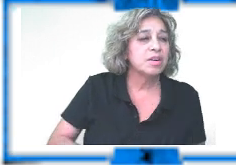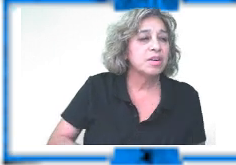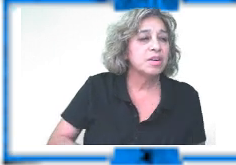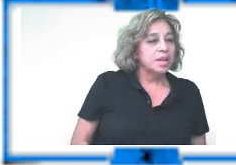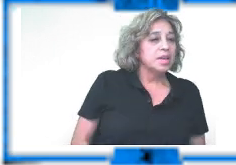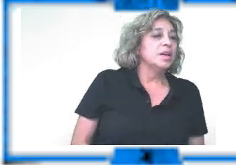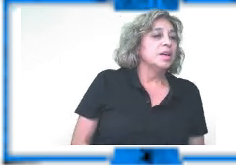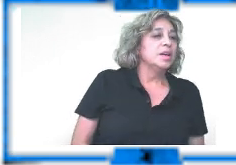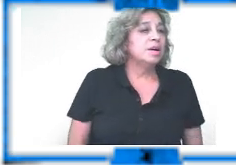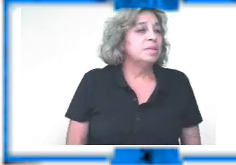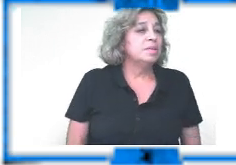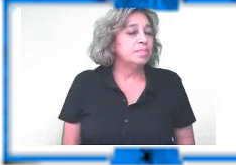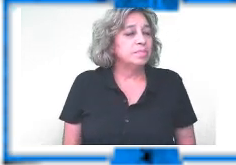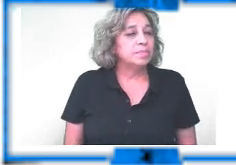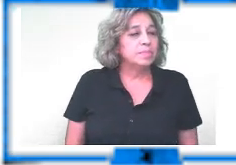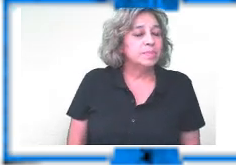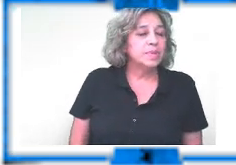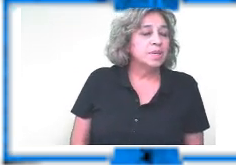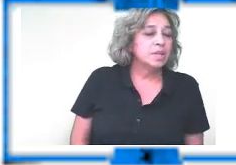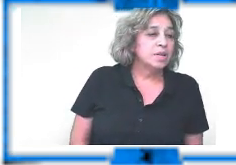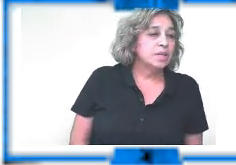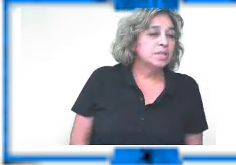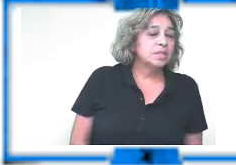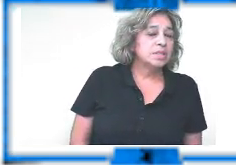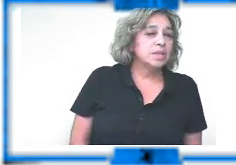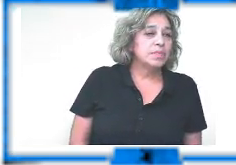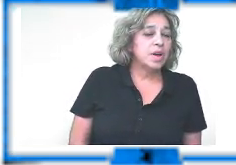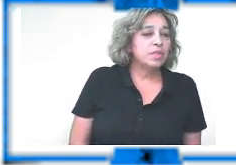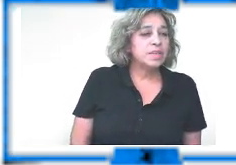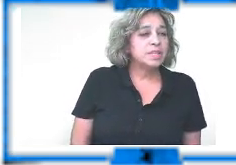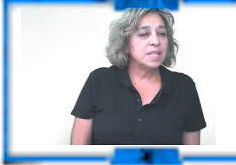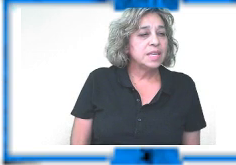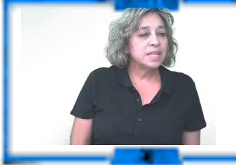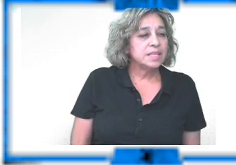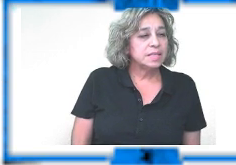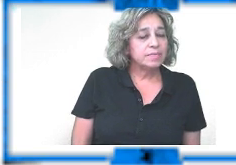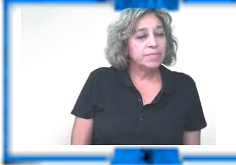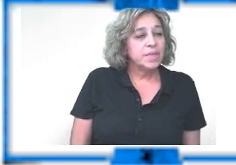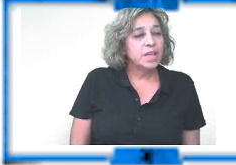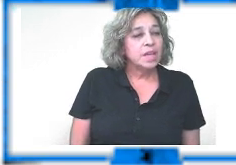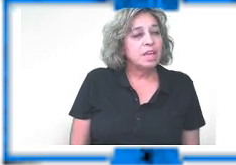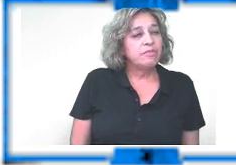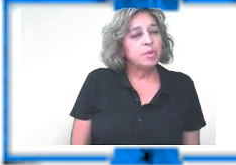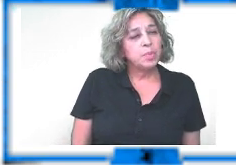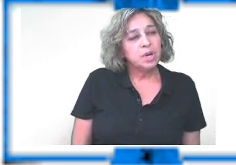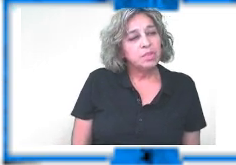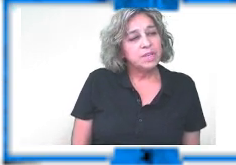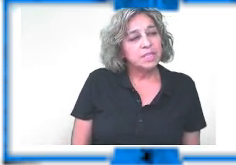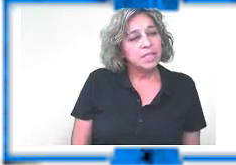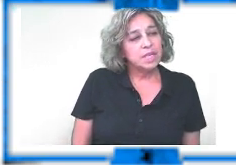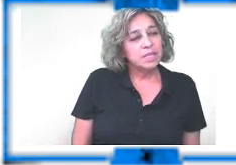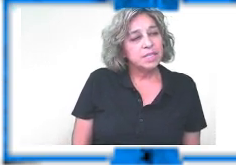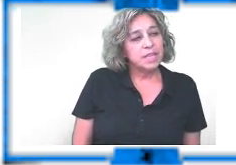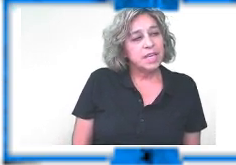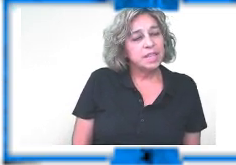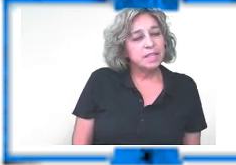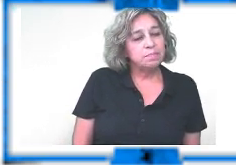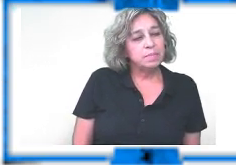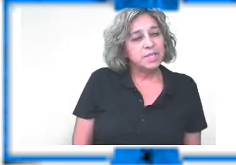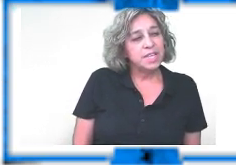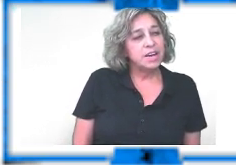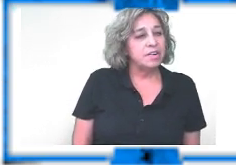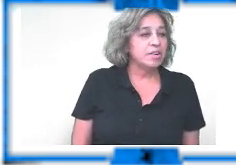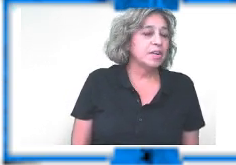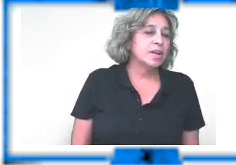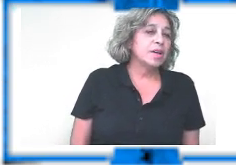your militares, policíacas, etc. All these things. Poniendo if you put all these centro, things in the